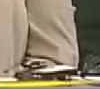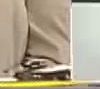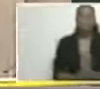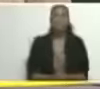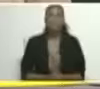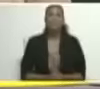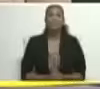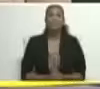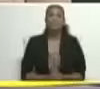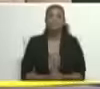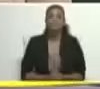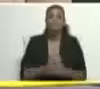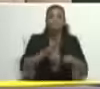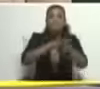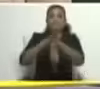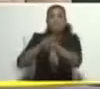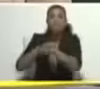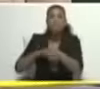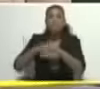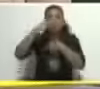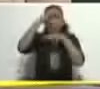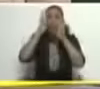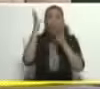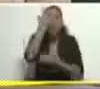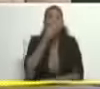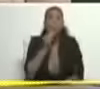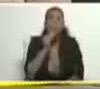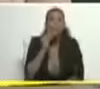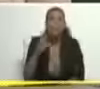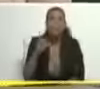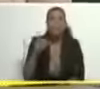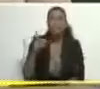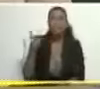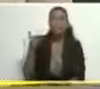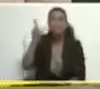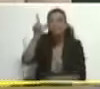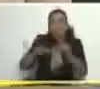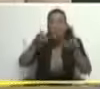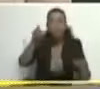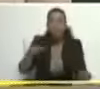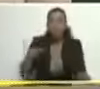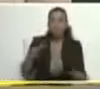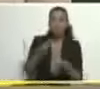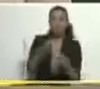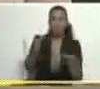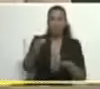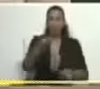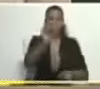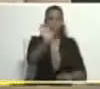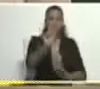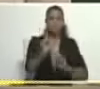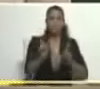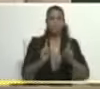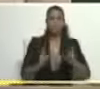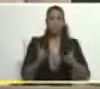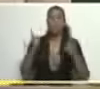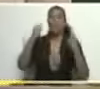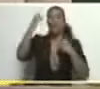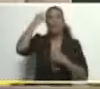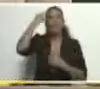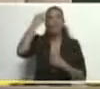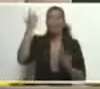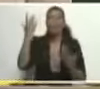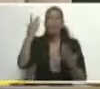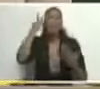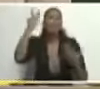Perfection is sought by en sentido de que hay gente que busca propaganda. La perfección, sobre todo cuando vienen con la propaganda.